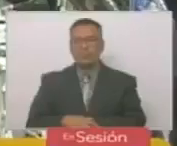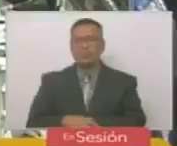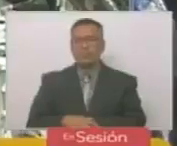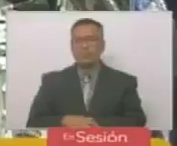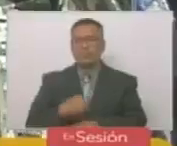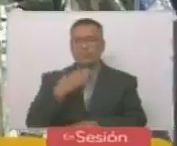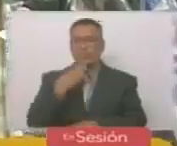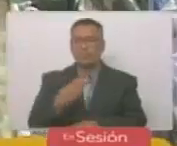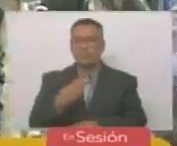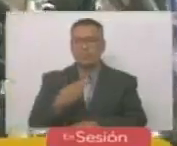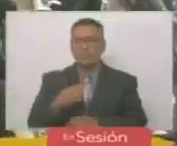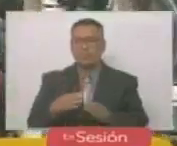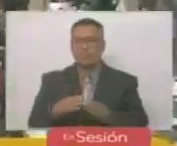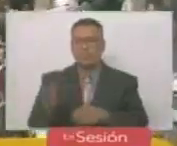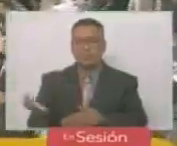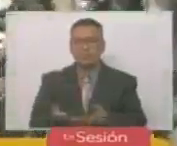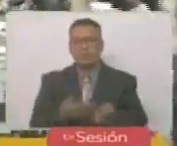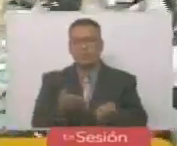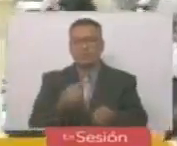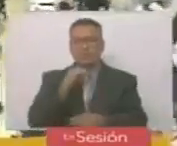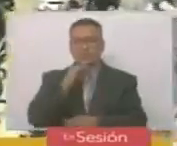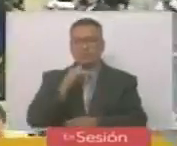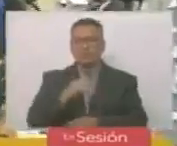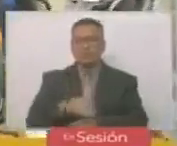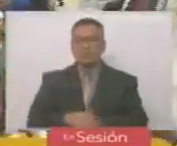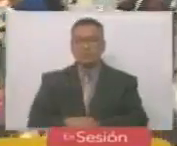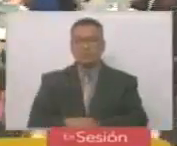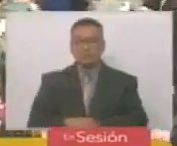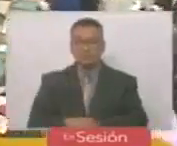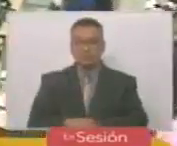Solicita a la tribuna de oradores, se le concede.